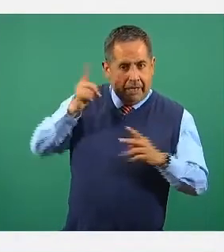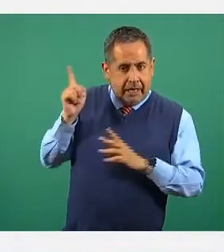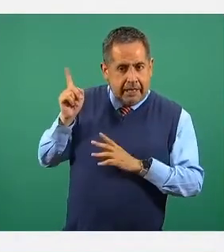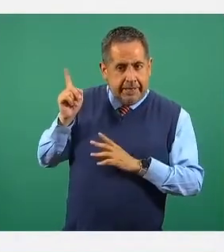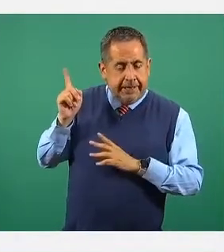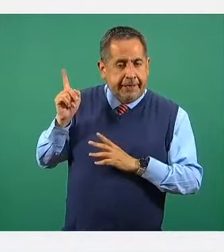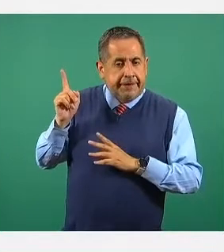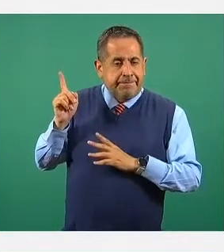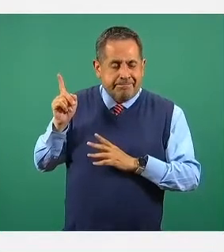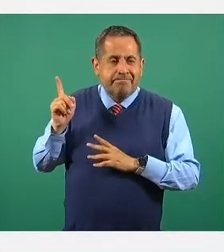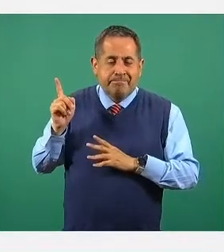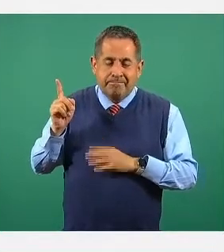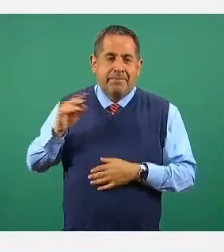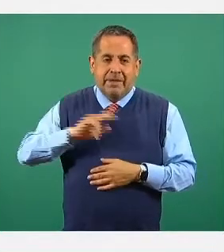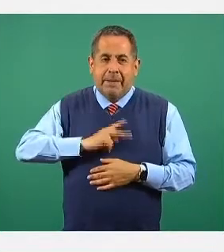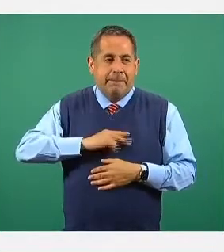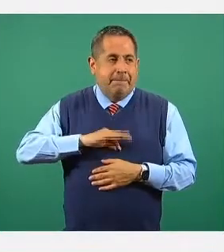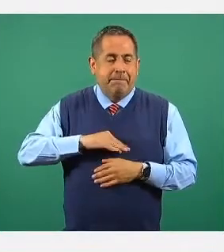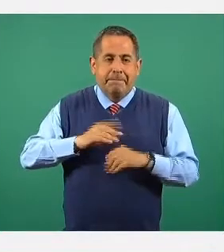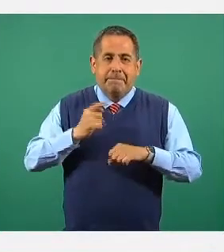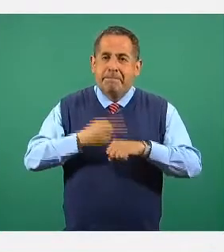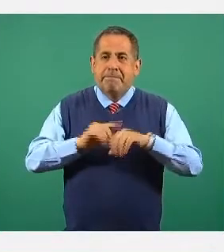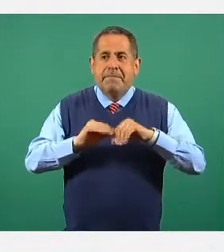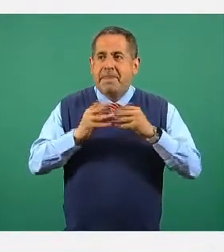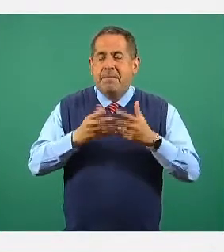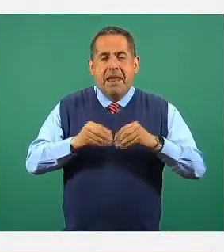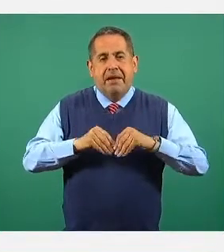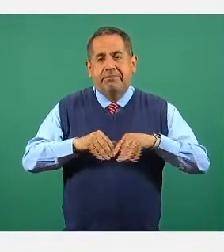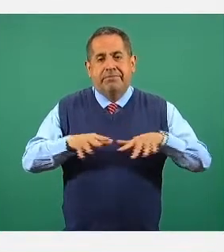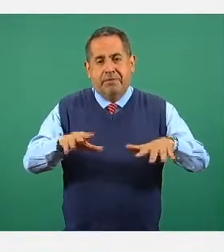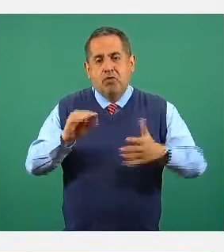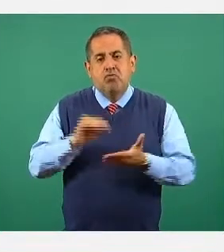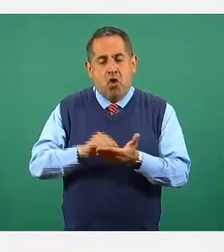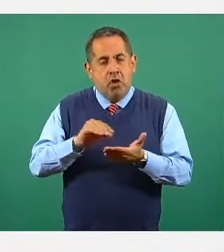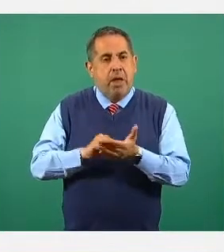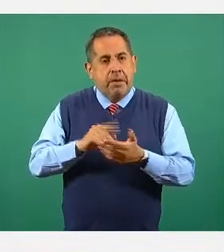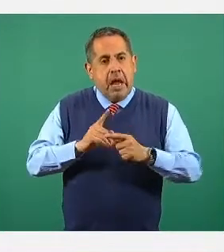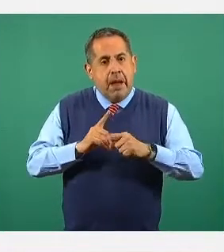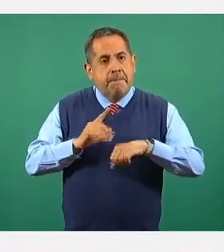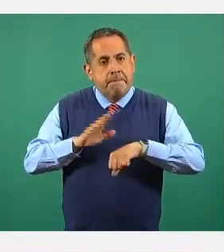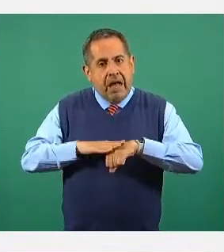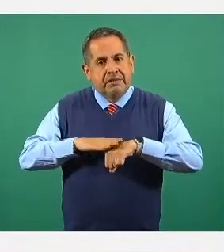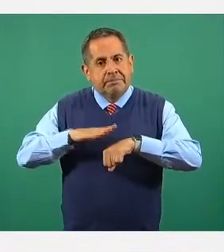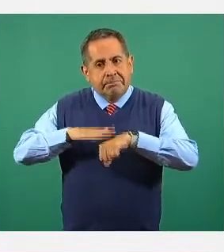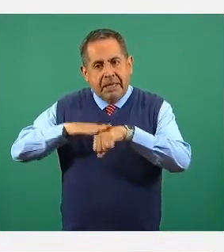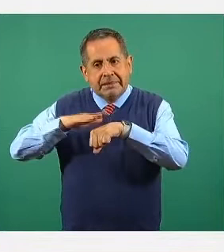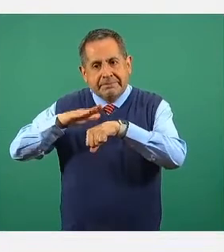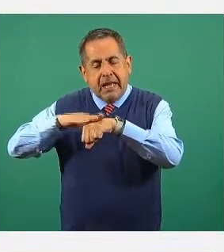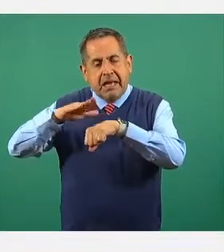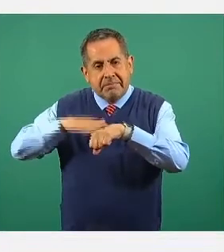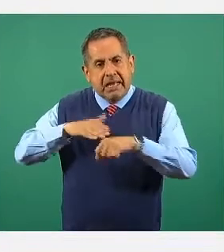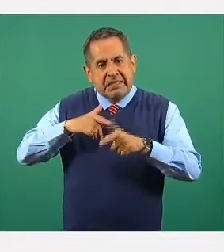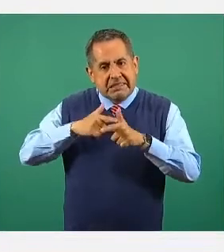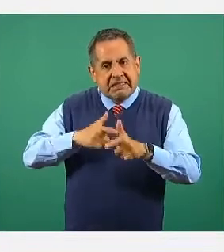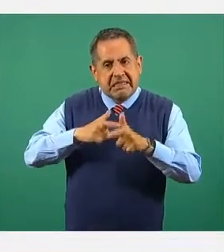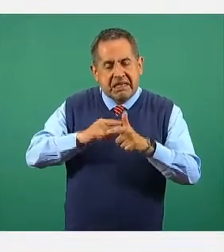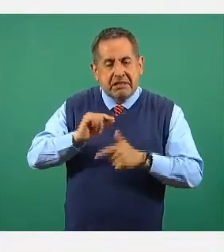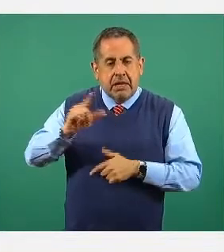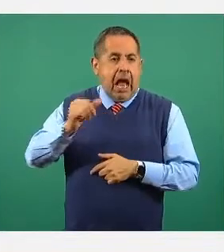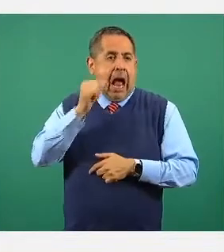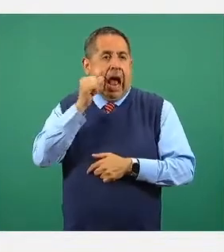la epidemia en México. Continúa la curva en tendencia ascendente. Ayer teníamos un